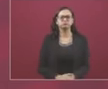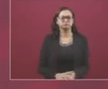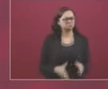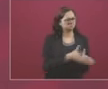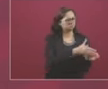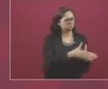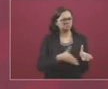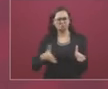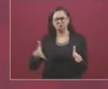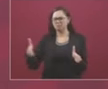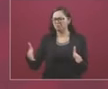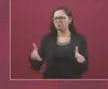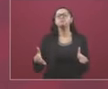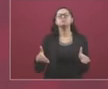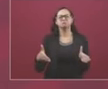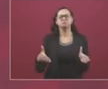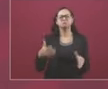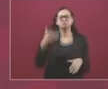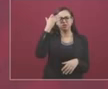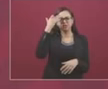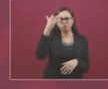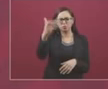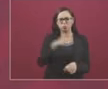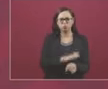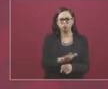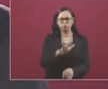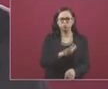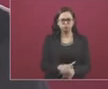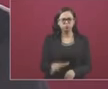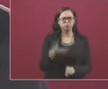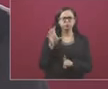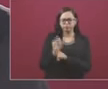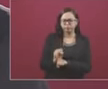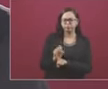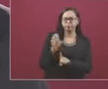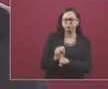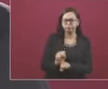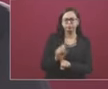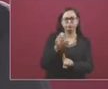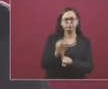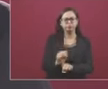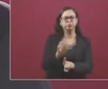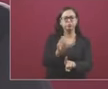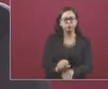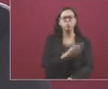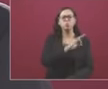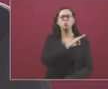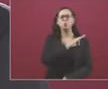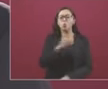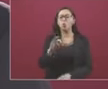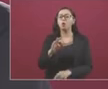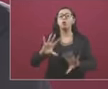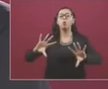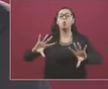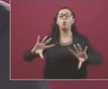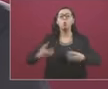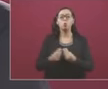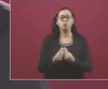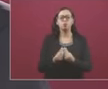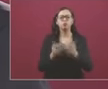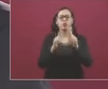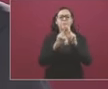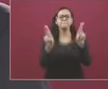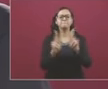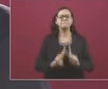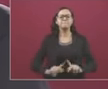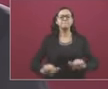tiempo para consumar entre todos y de manera pacífica la cuarta